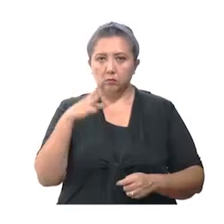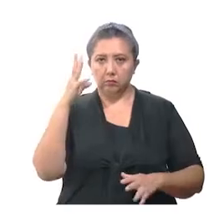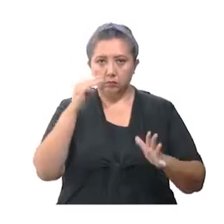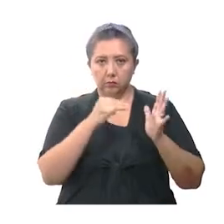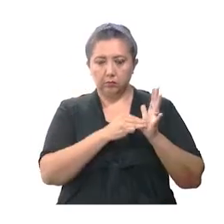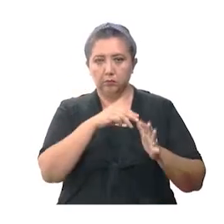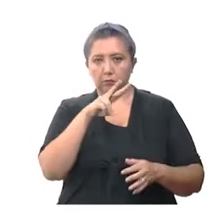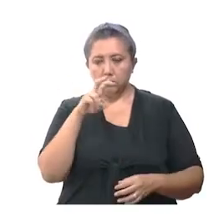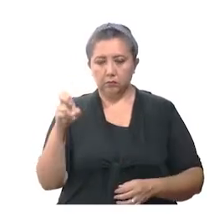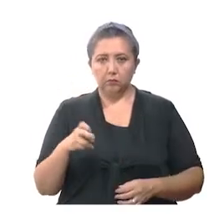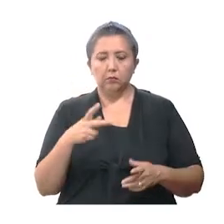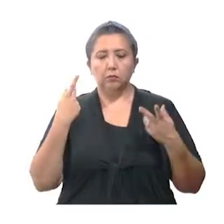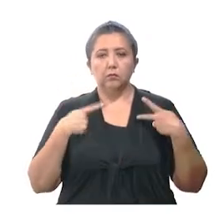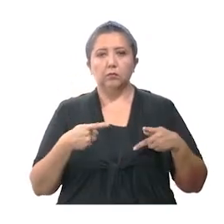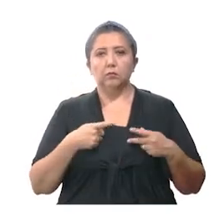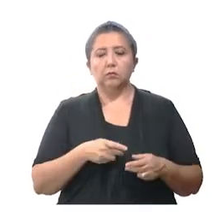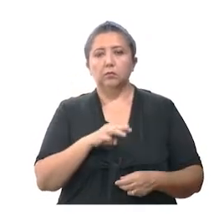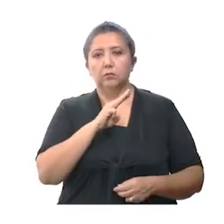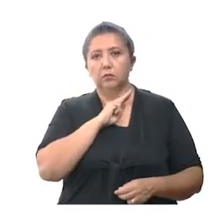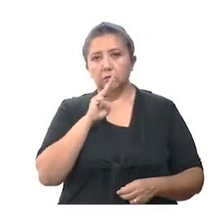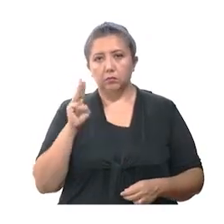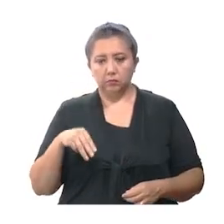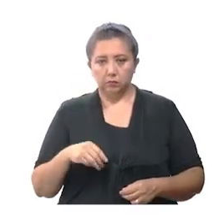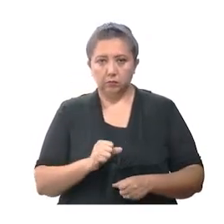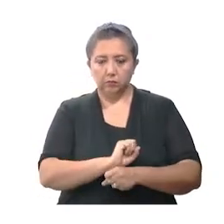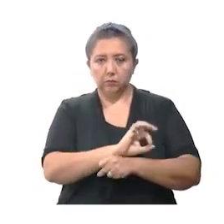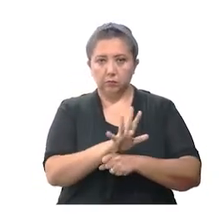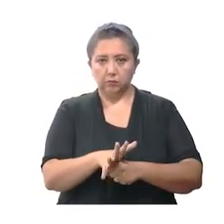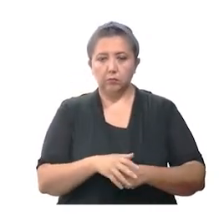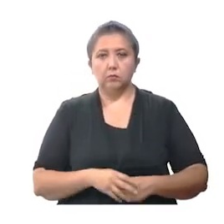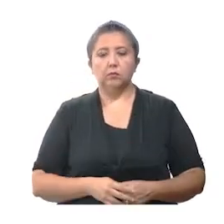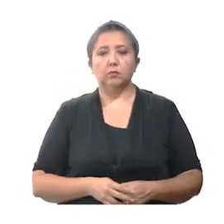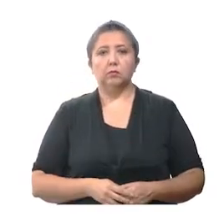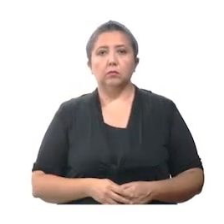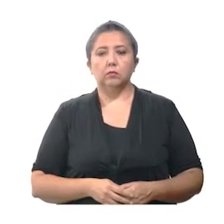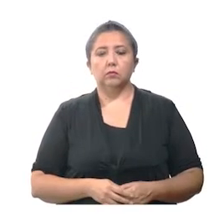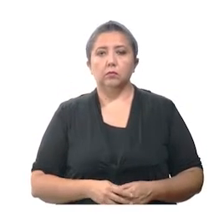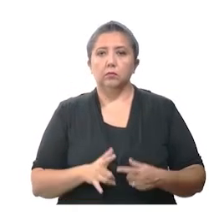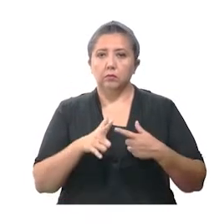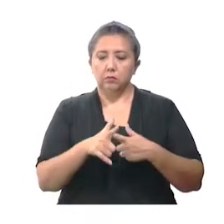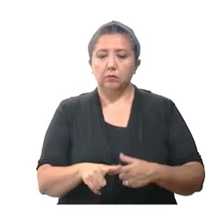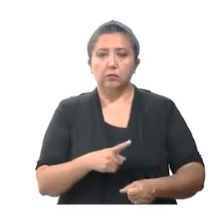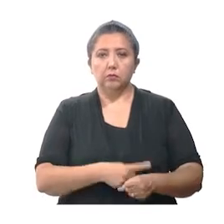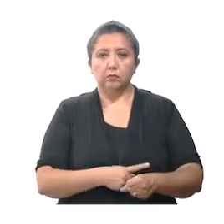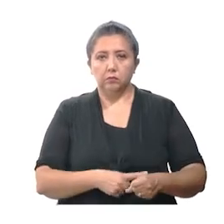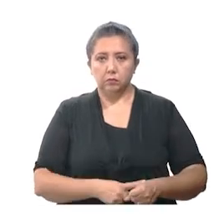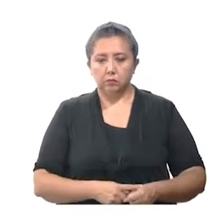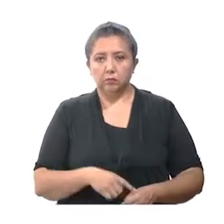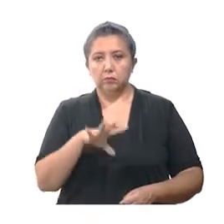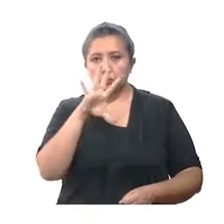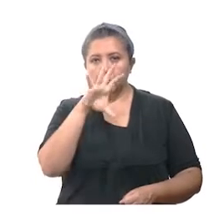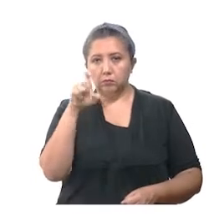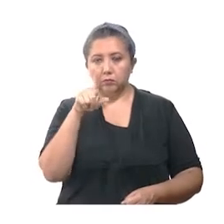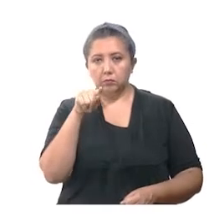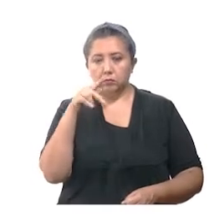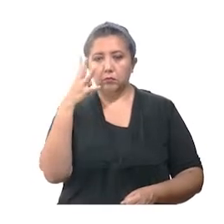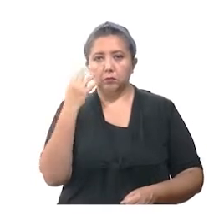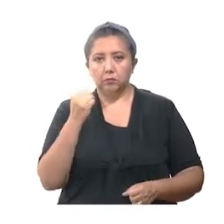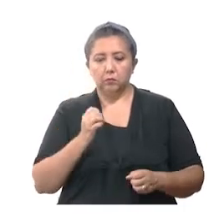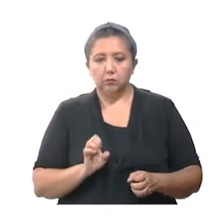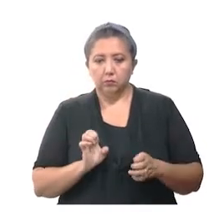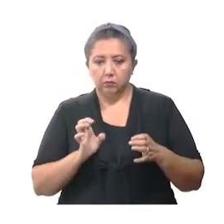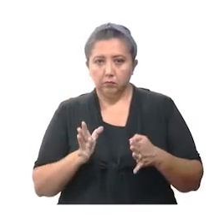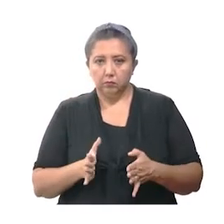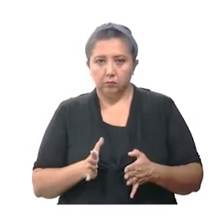son 4.200 las personas fallecidas a causa del coronavirus. De los casos activos, 579